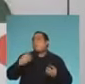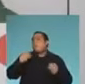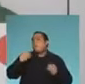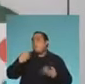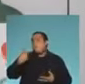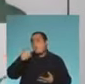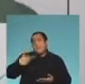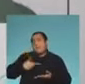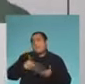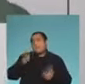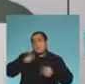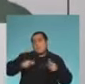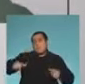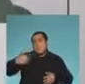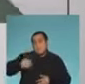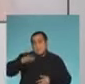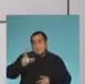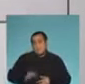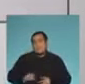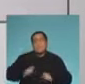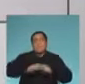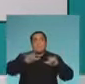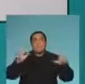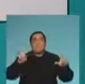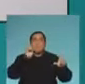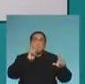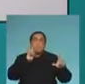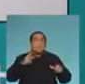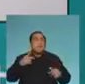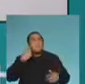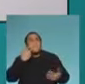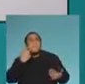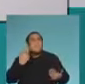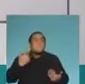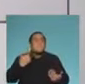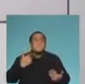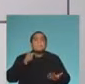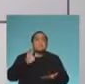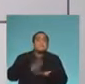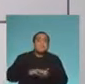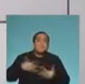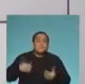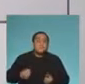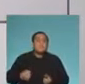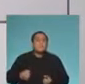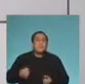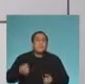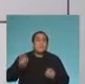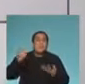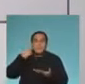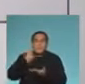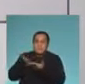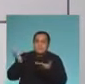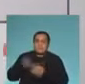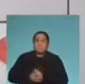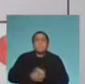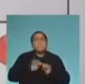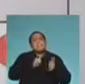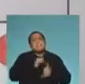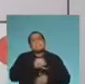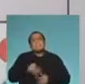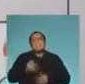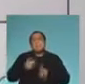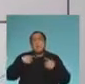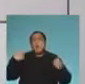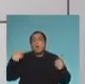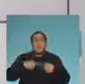a toda la gente del país que está aprendido y está entusiasmado con saber más sobre la salud. Sí, totalmente. Y sobre todo,